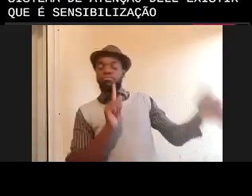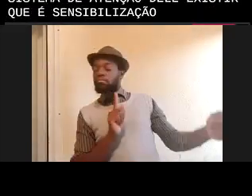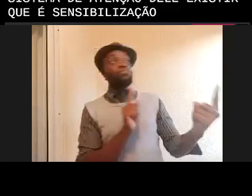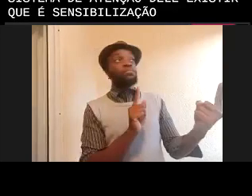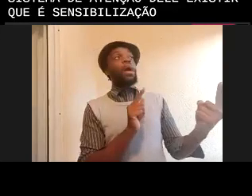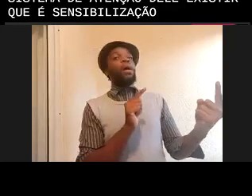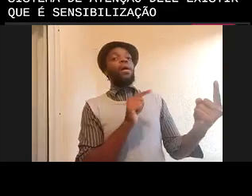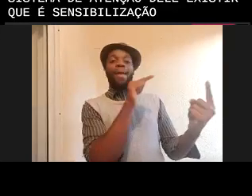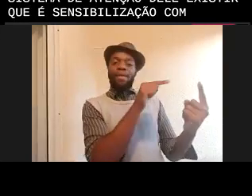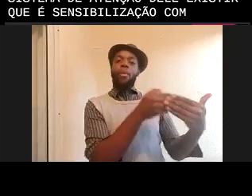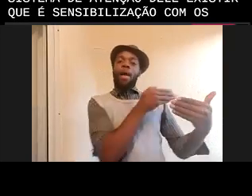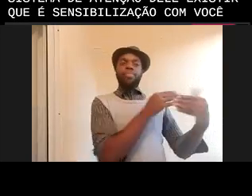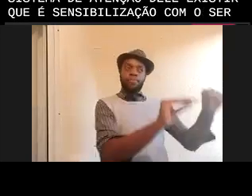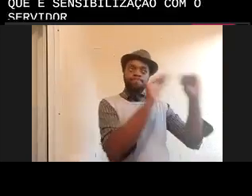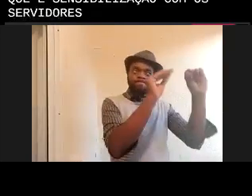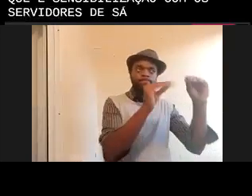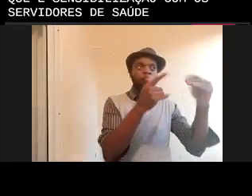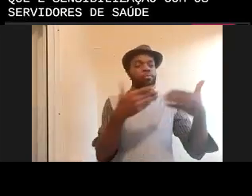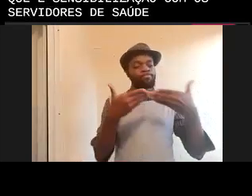de salud.